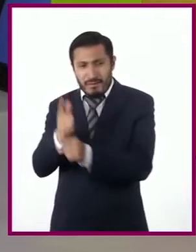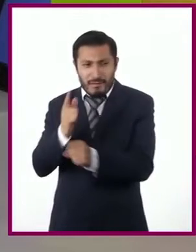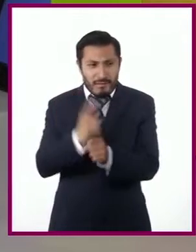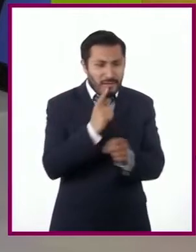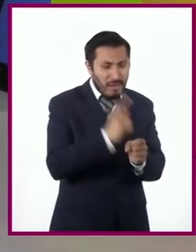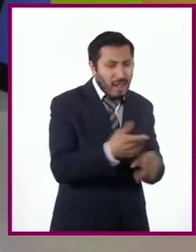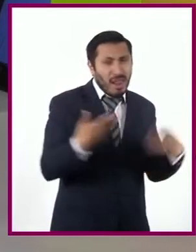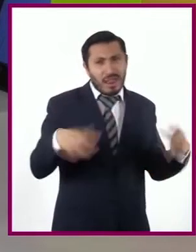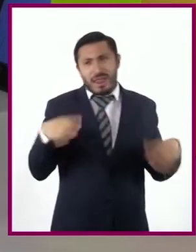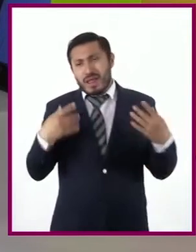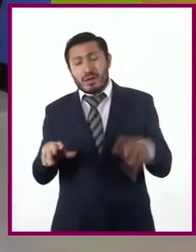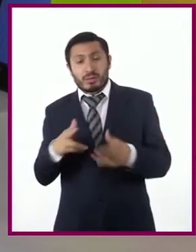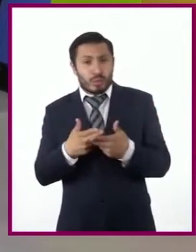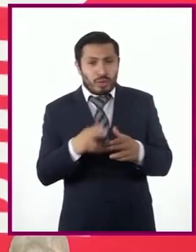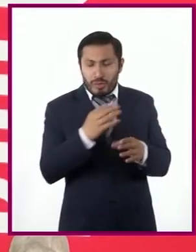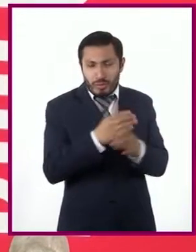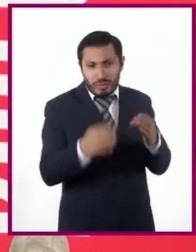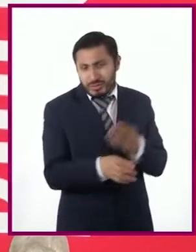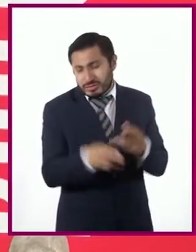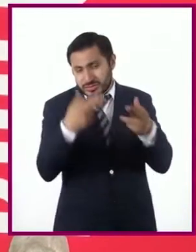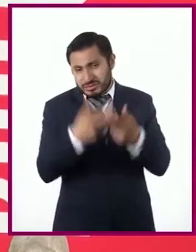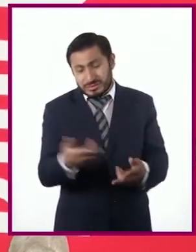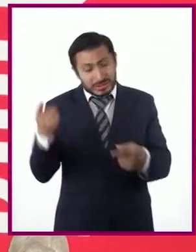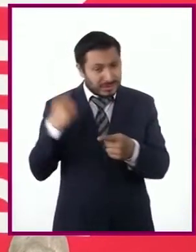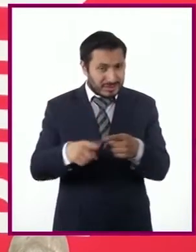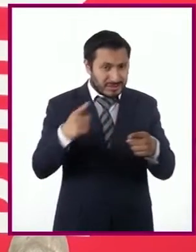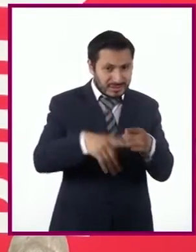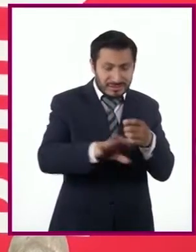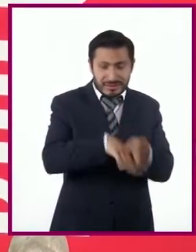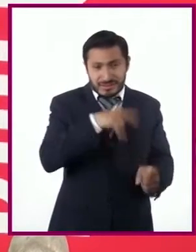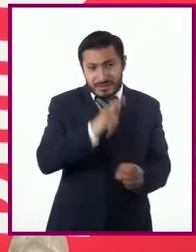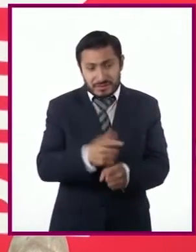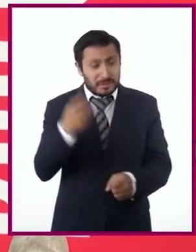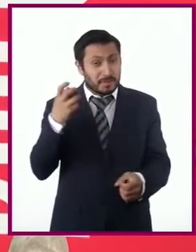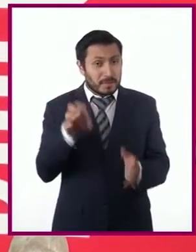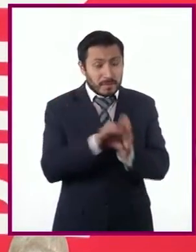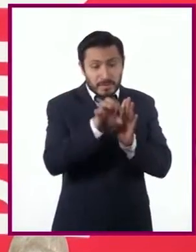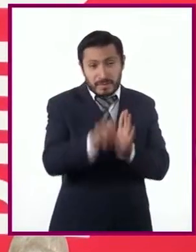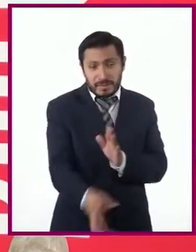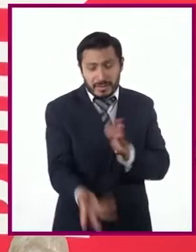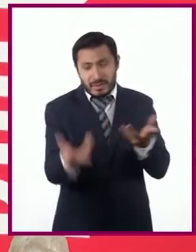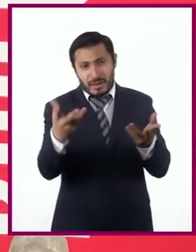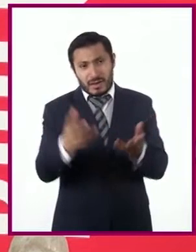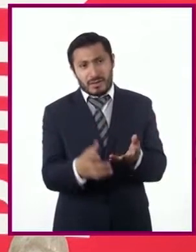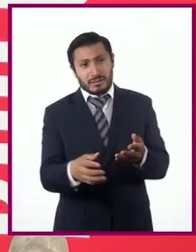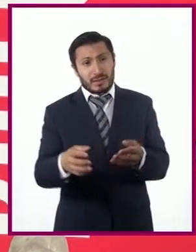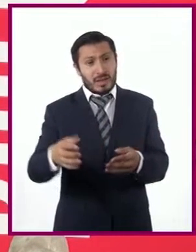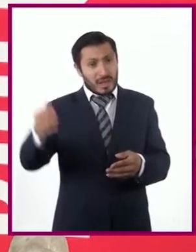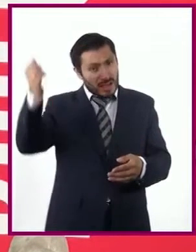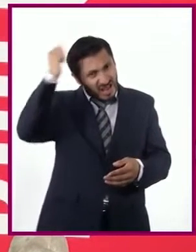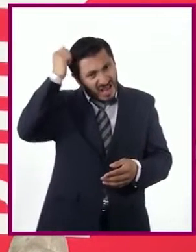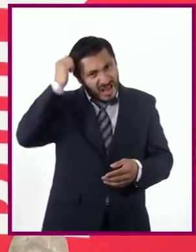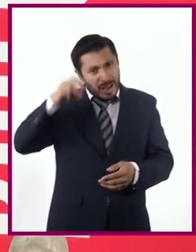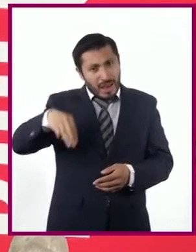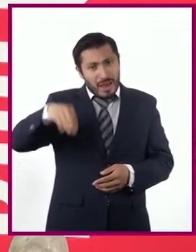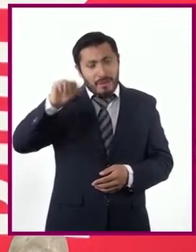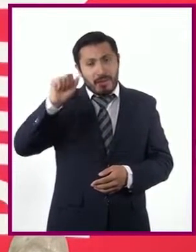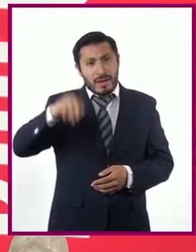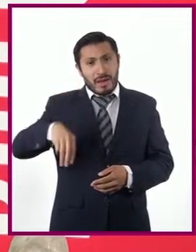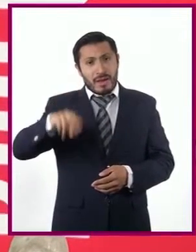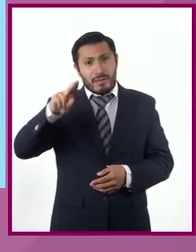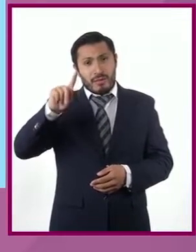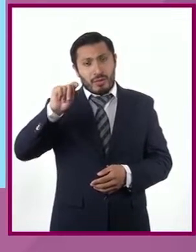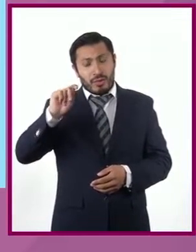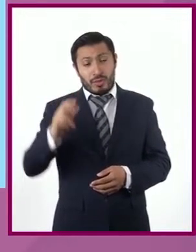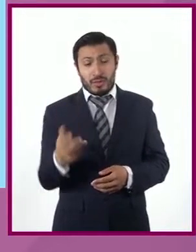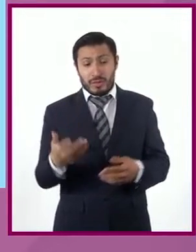nunca antes había visto. Entre los fósiles que Darwin encontró estaban cráneos de mamut, caparazones de